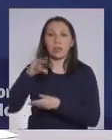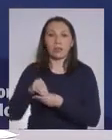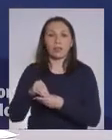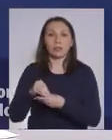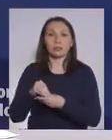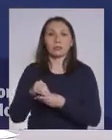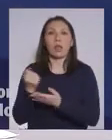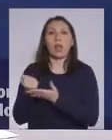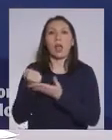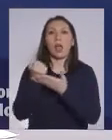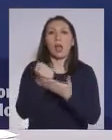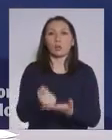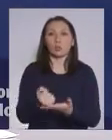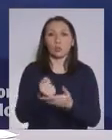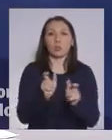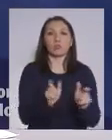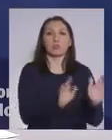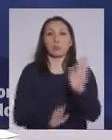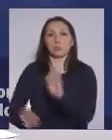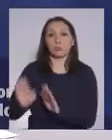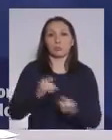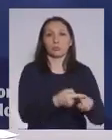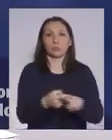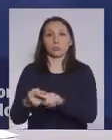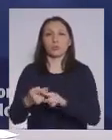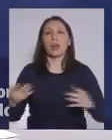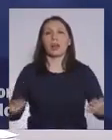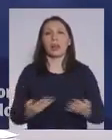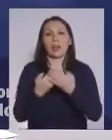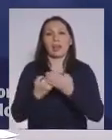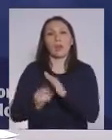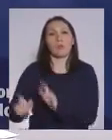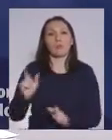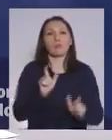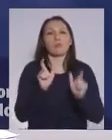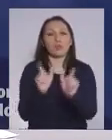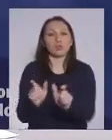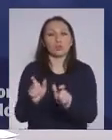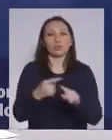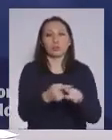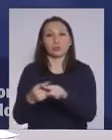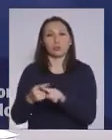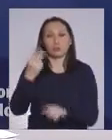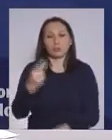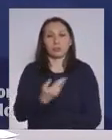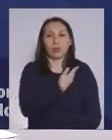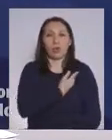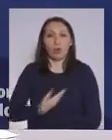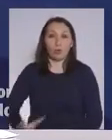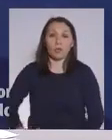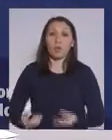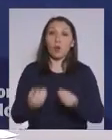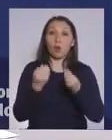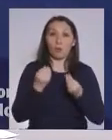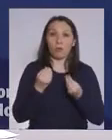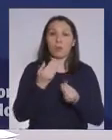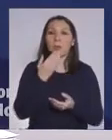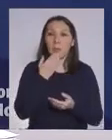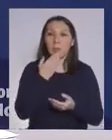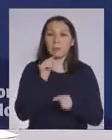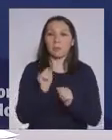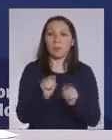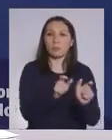la ayuda de protección social de la red de protección social del gobierno y obviamente la